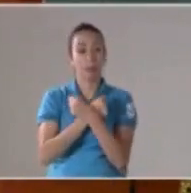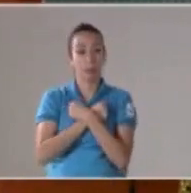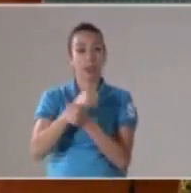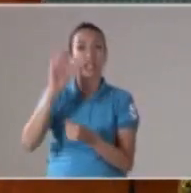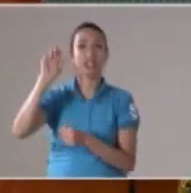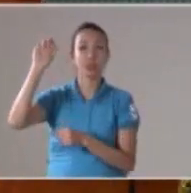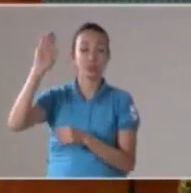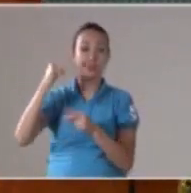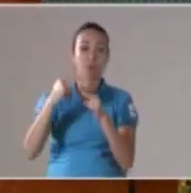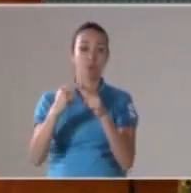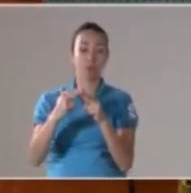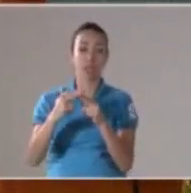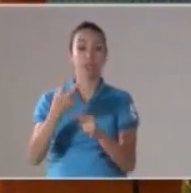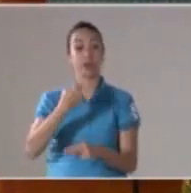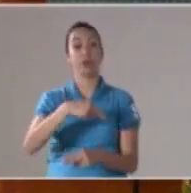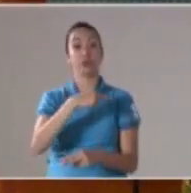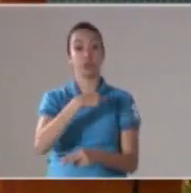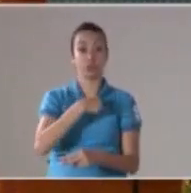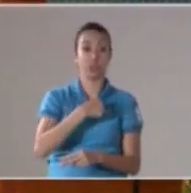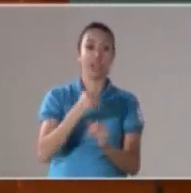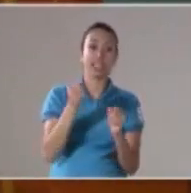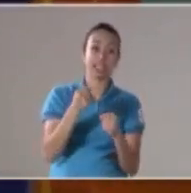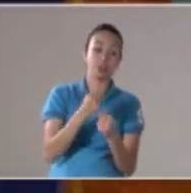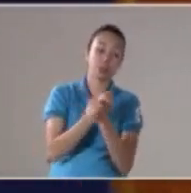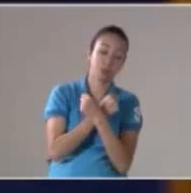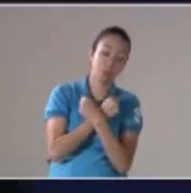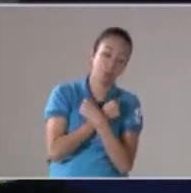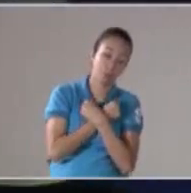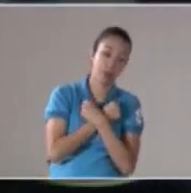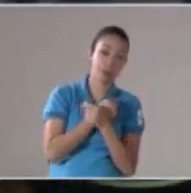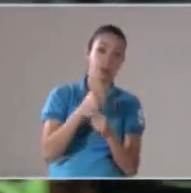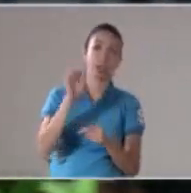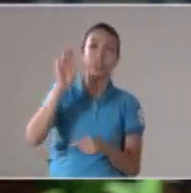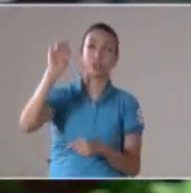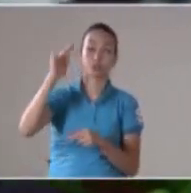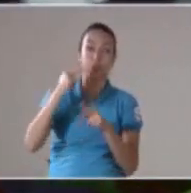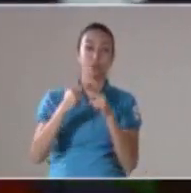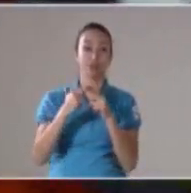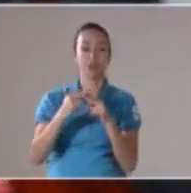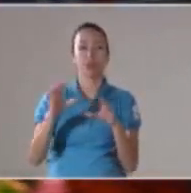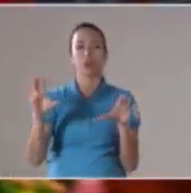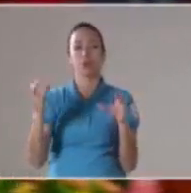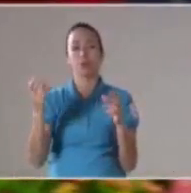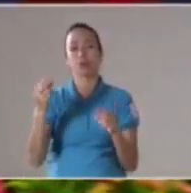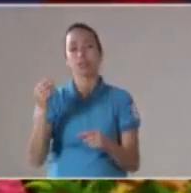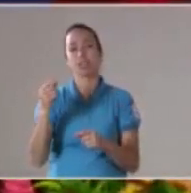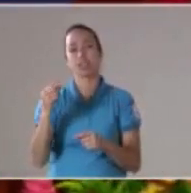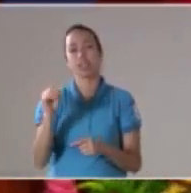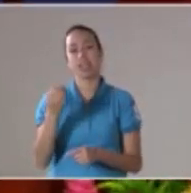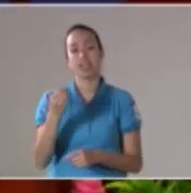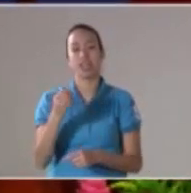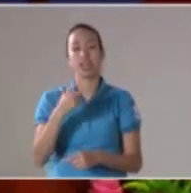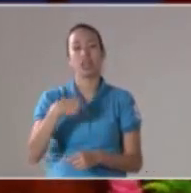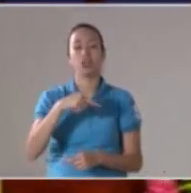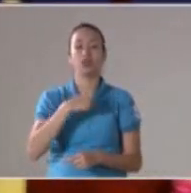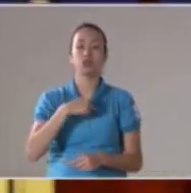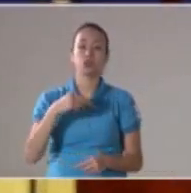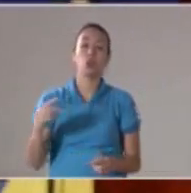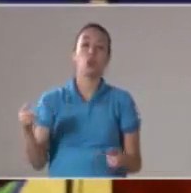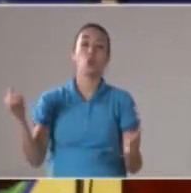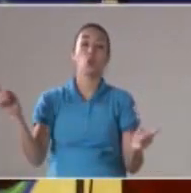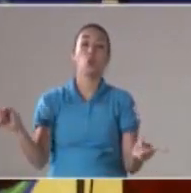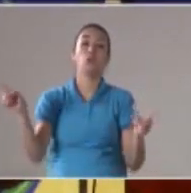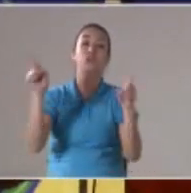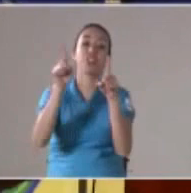amor a su nombre. Eso quiere decir que es como que nos juntáramos en determinado momento, en algún